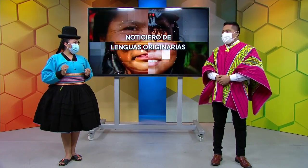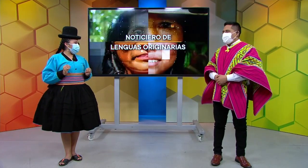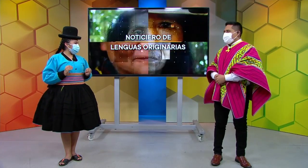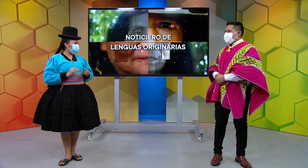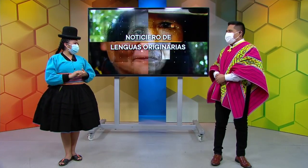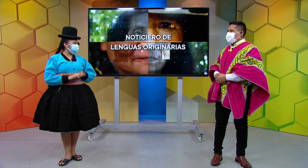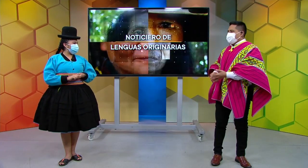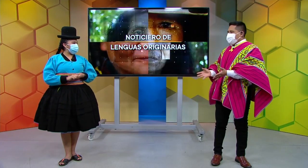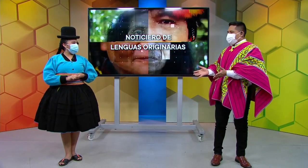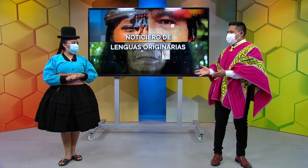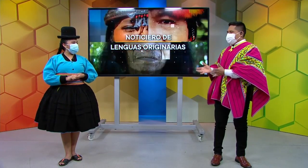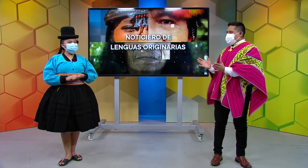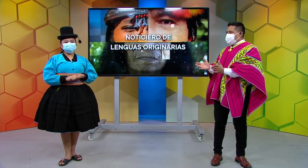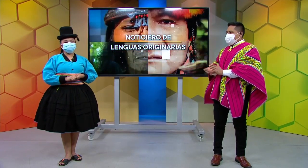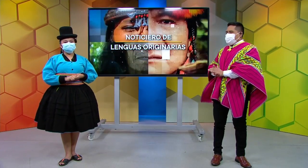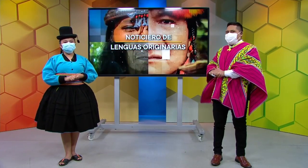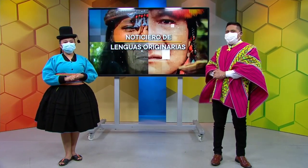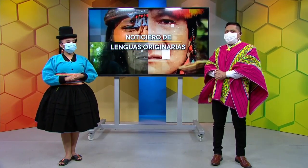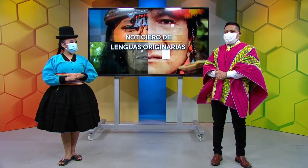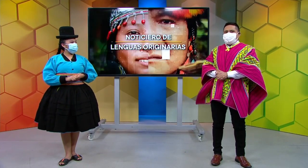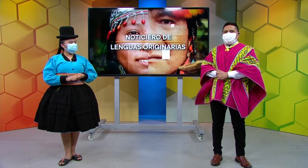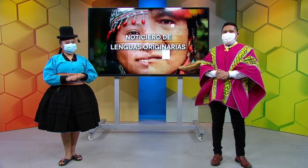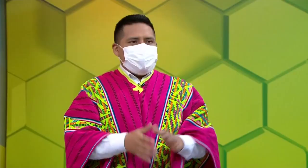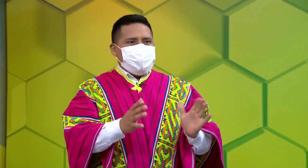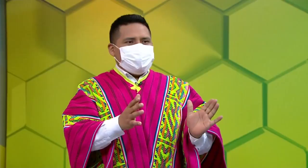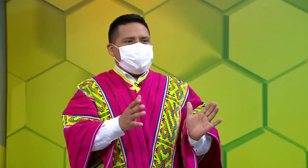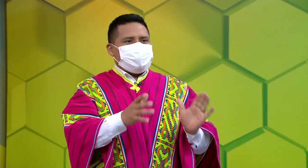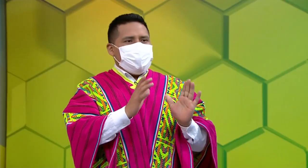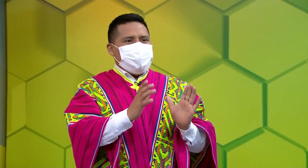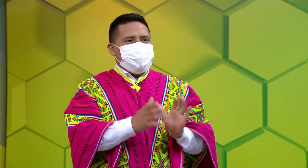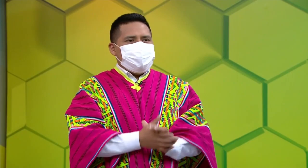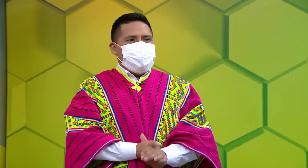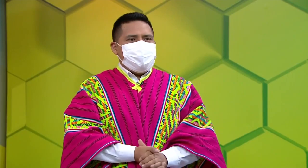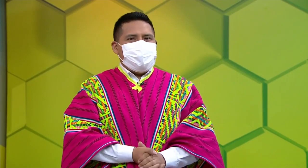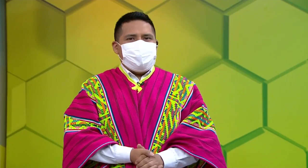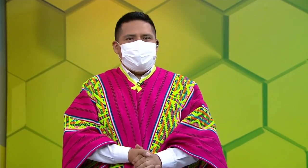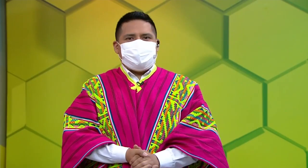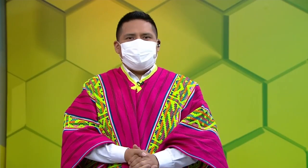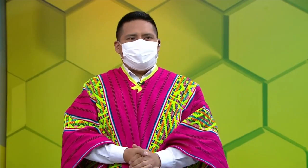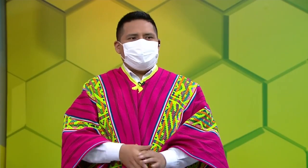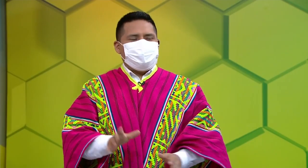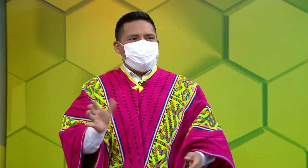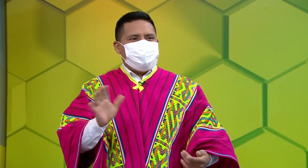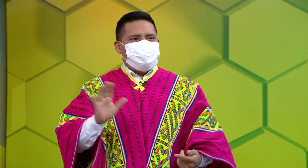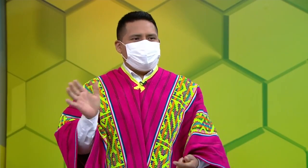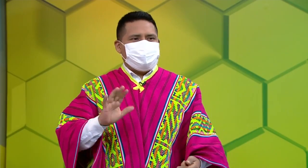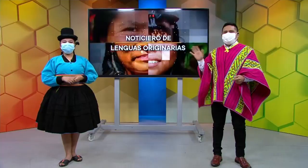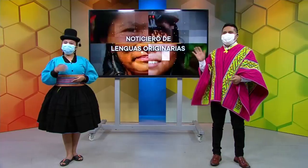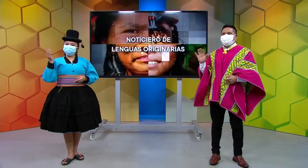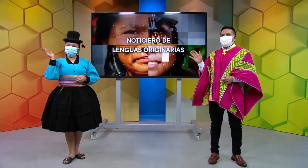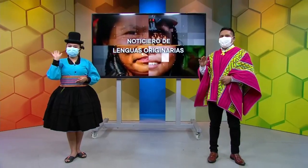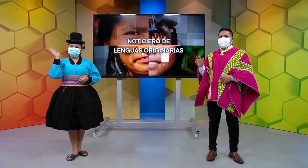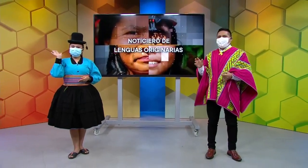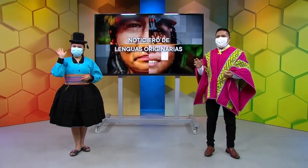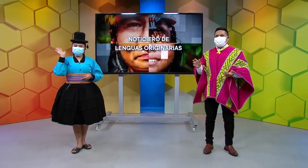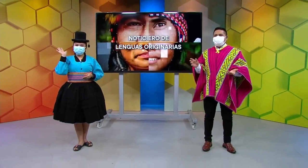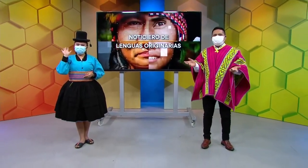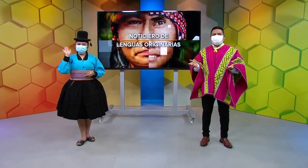hemos llegado a la parte final como así tú lo mencionabas. Perfecto, Yesenia. Gracias. Pajarincama, yaktamasikuna.